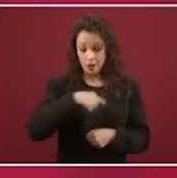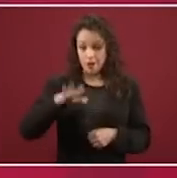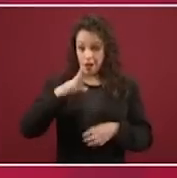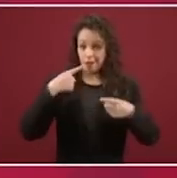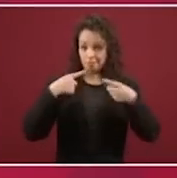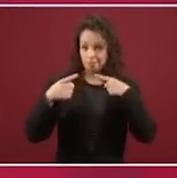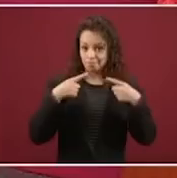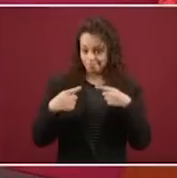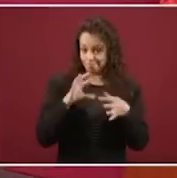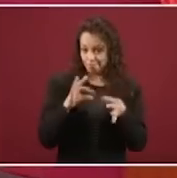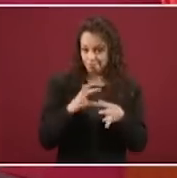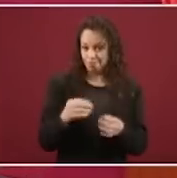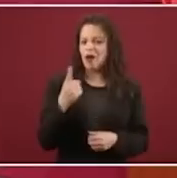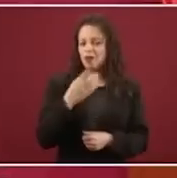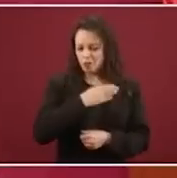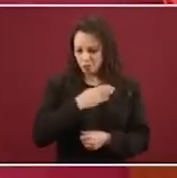Porque